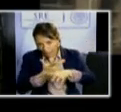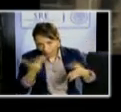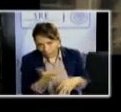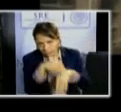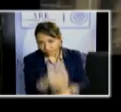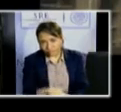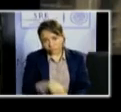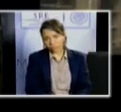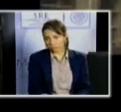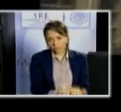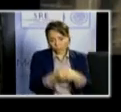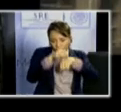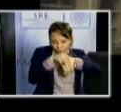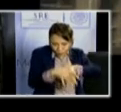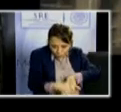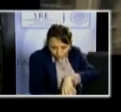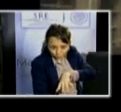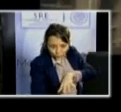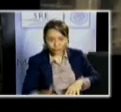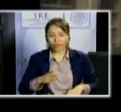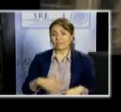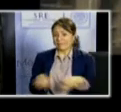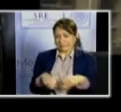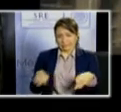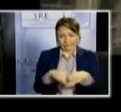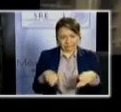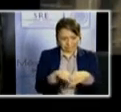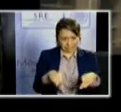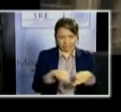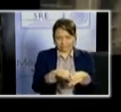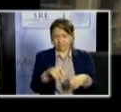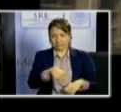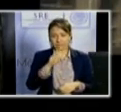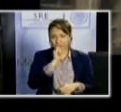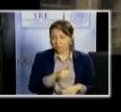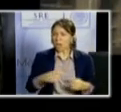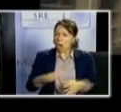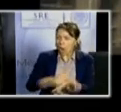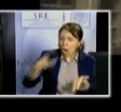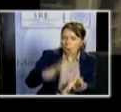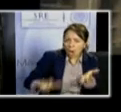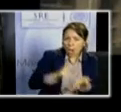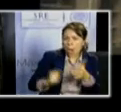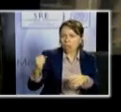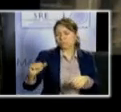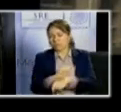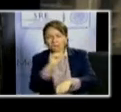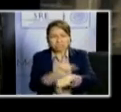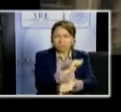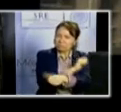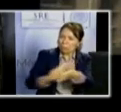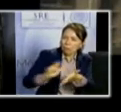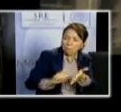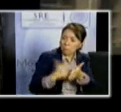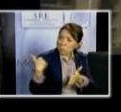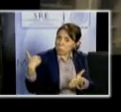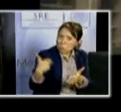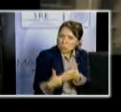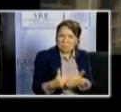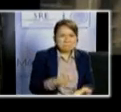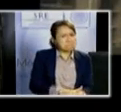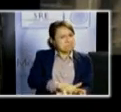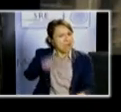porque la tasa de adquisición de automóviles ha sido muy alta durante la última década, porque la distribución